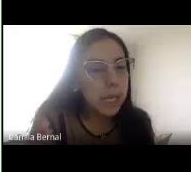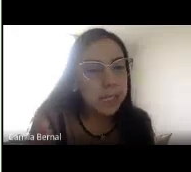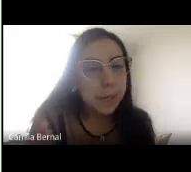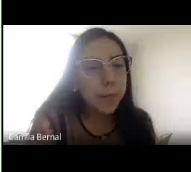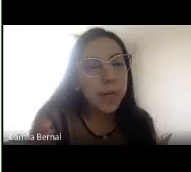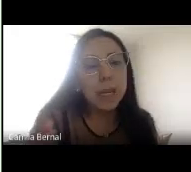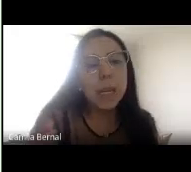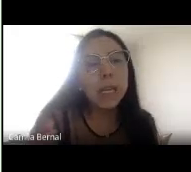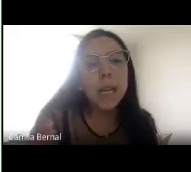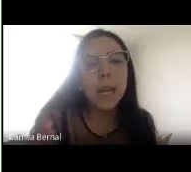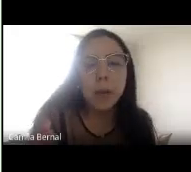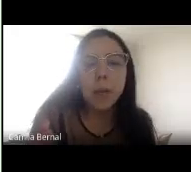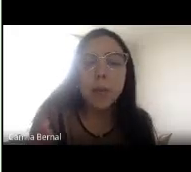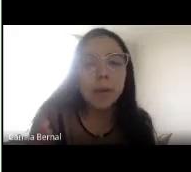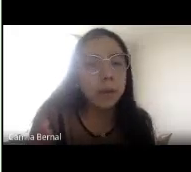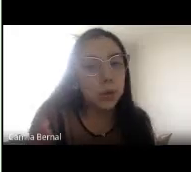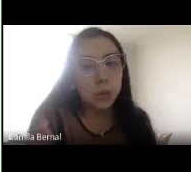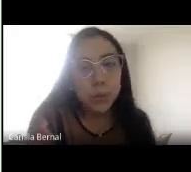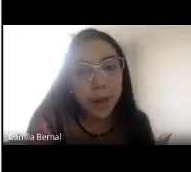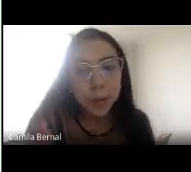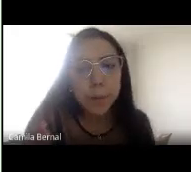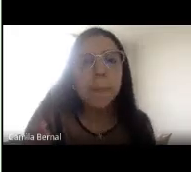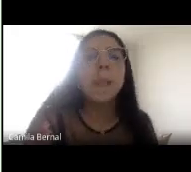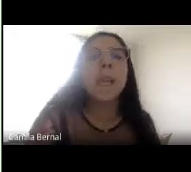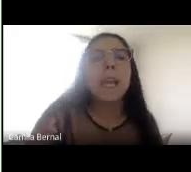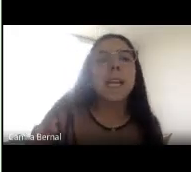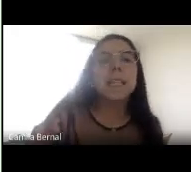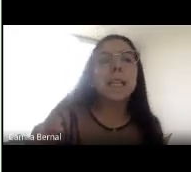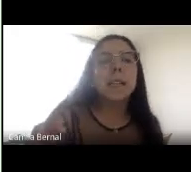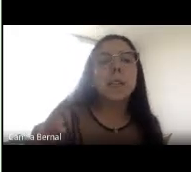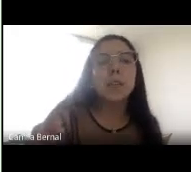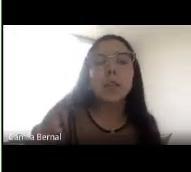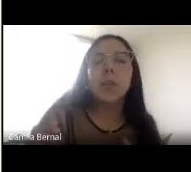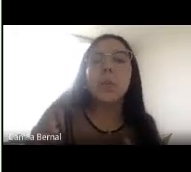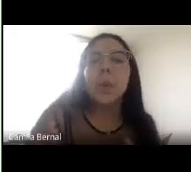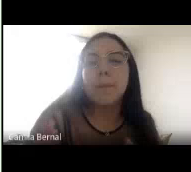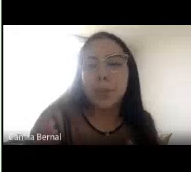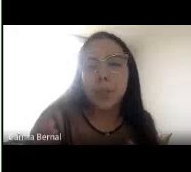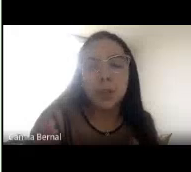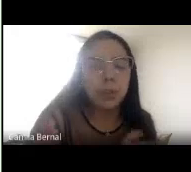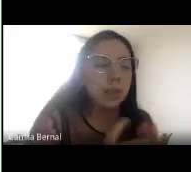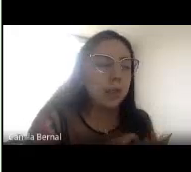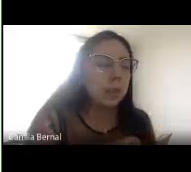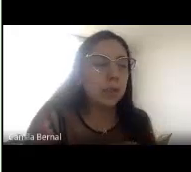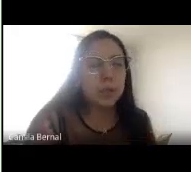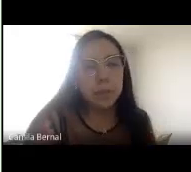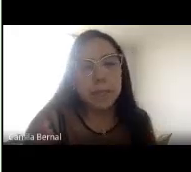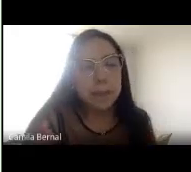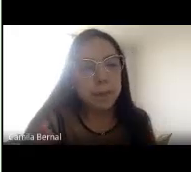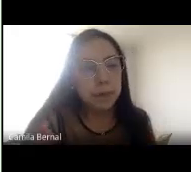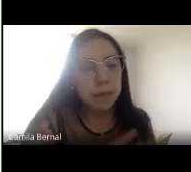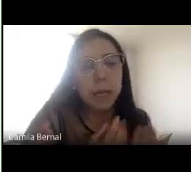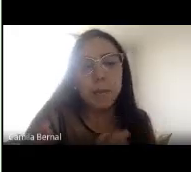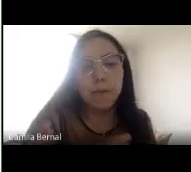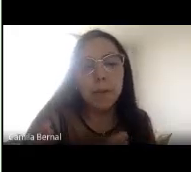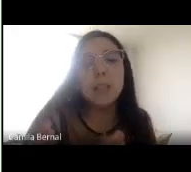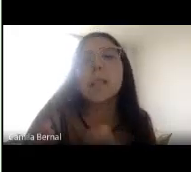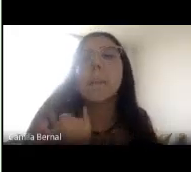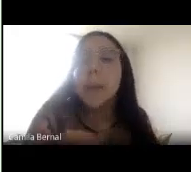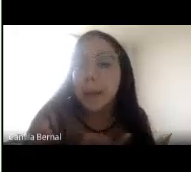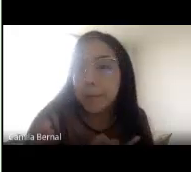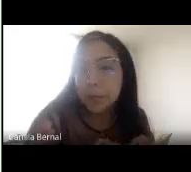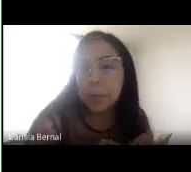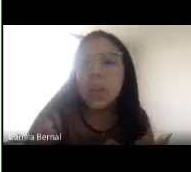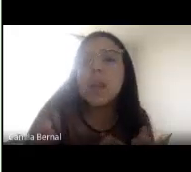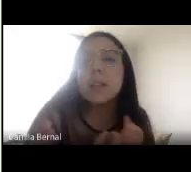de vigilancia para la calidad del agua para consumo humano. En esta resolución podemos encontrar tres cosas principalmente. La primera es